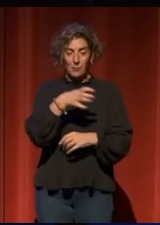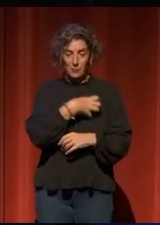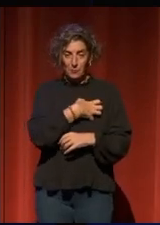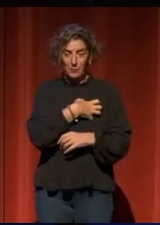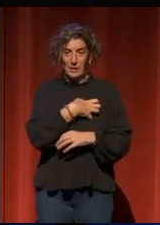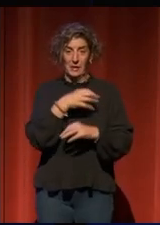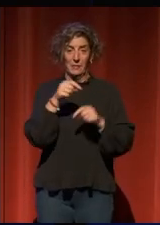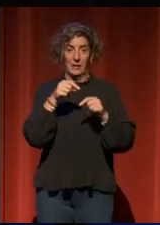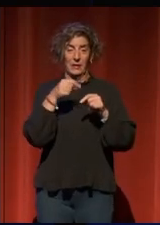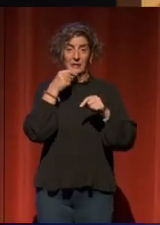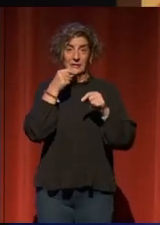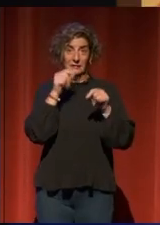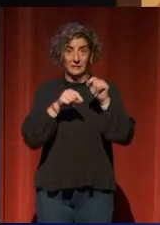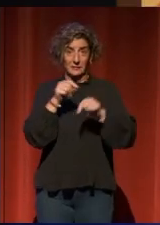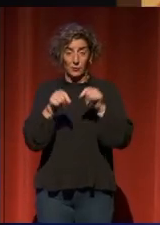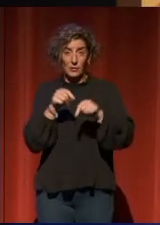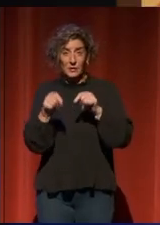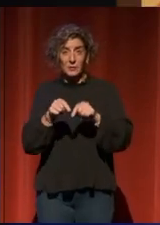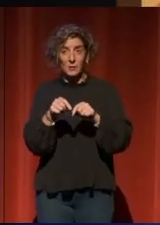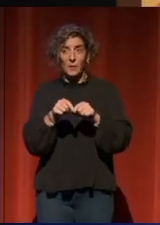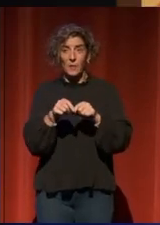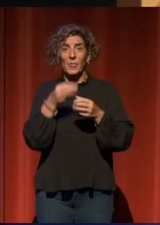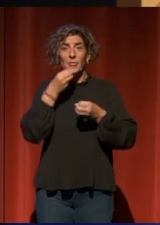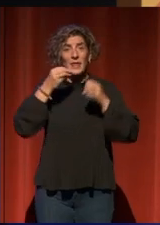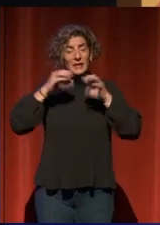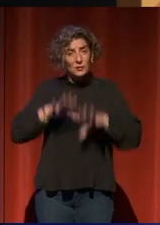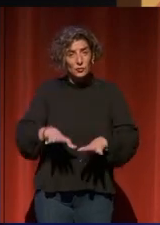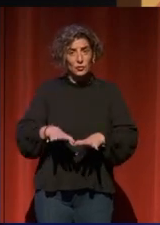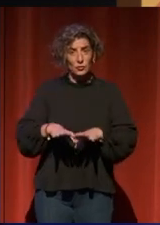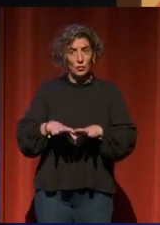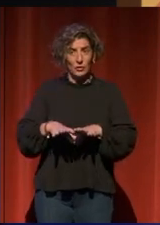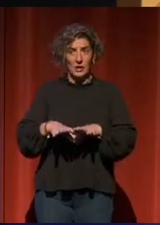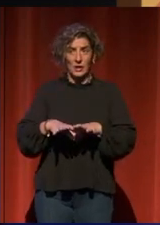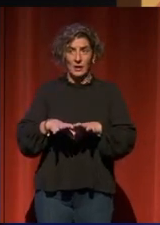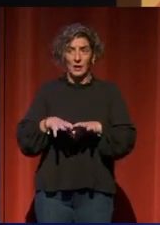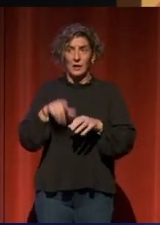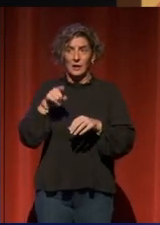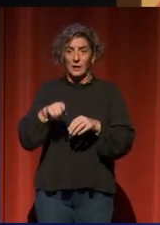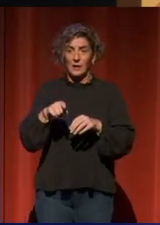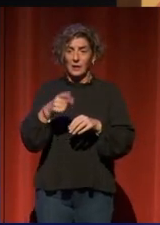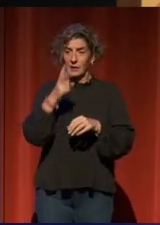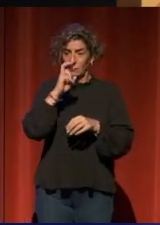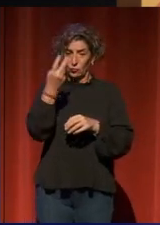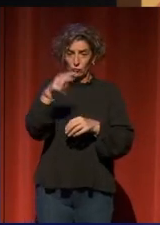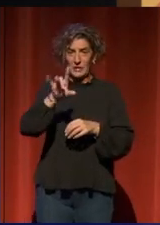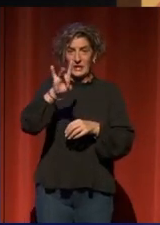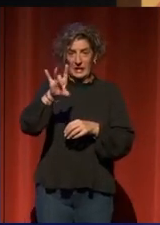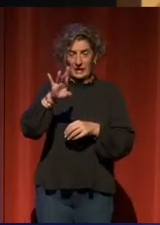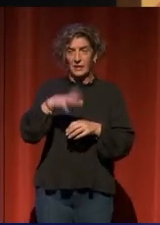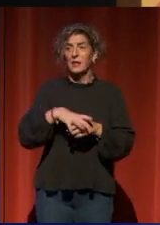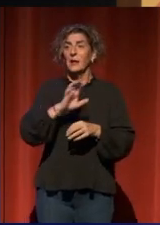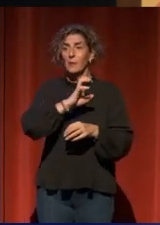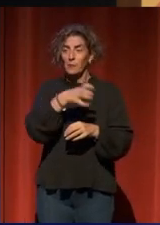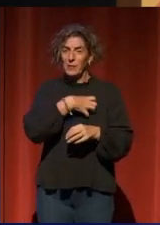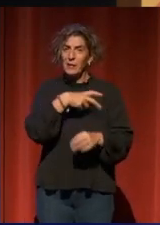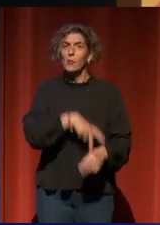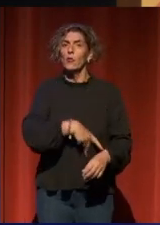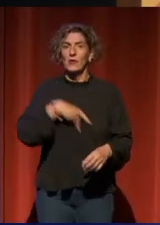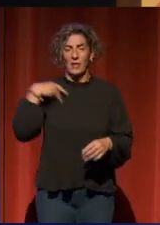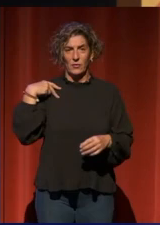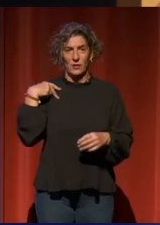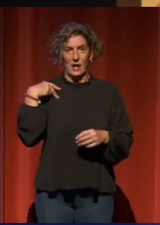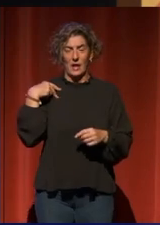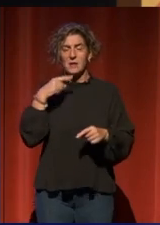Crítico por Semper Dolens, Historia del suicidio en Occidente en 2015. Premio Nacional de la Crítica de